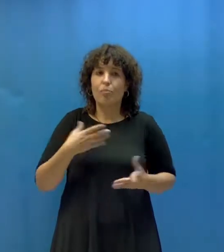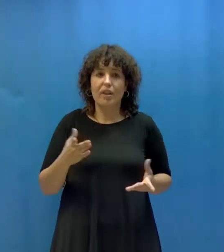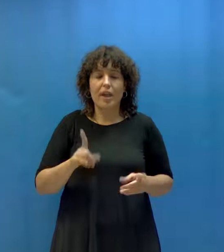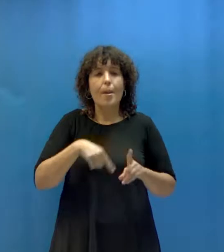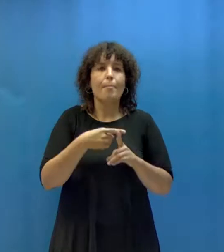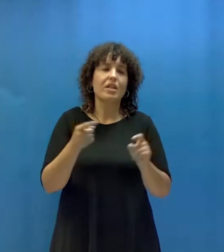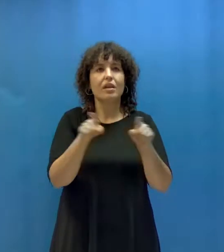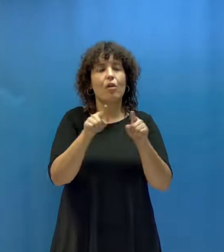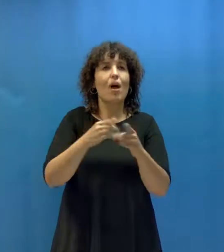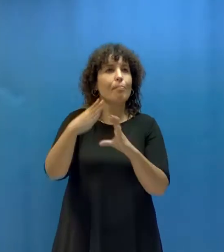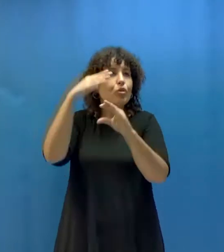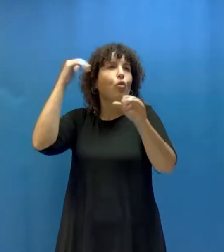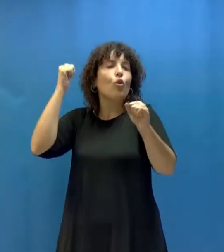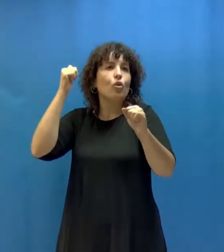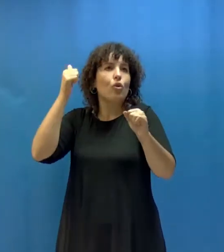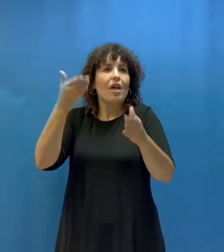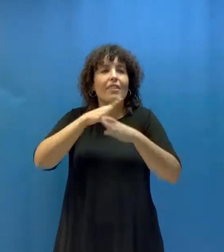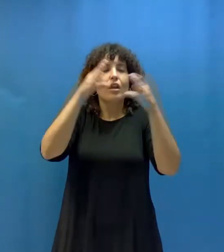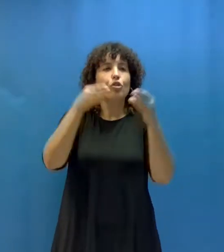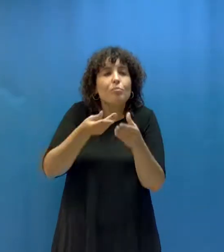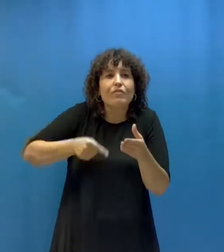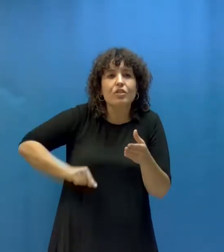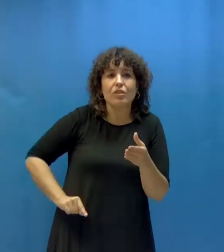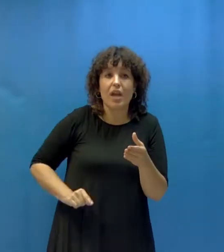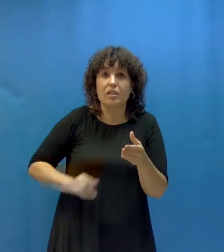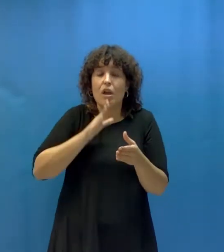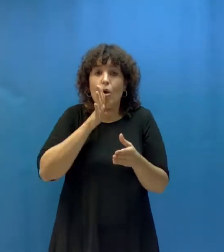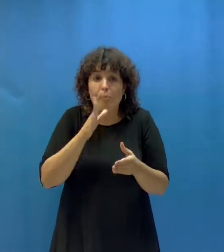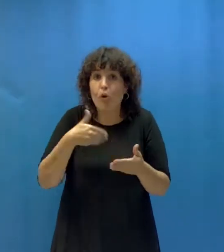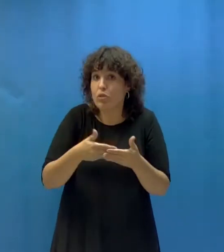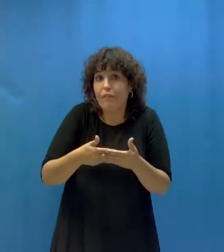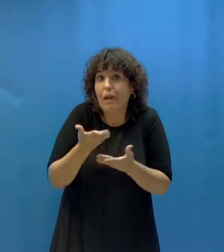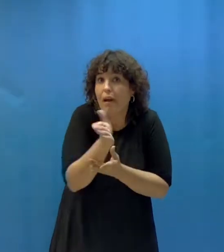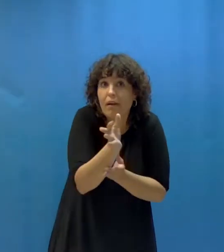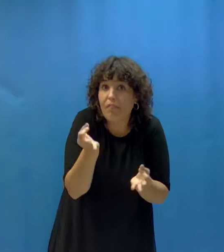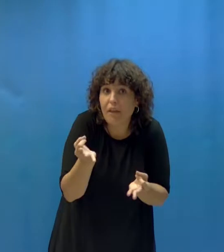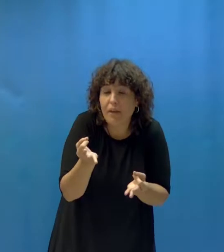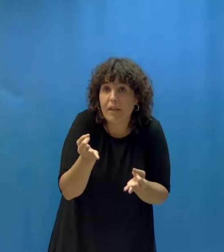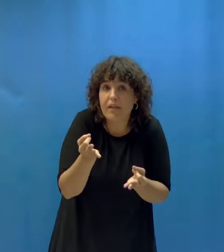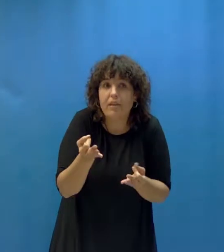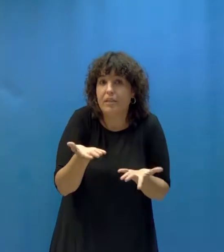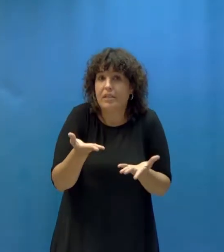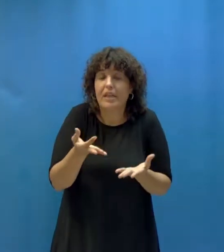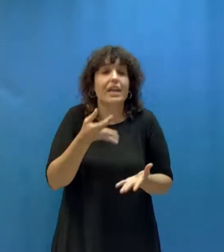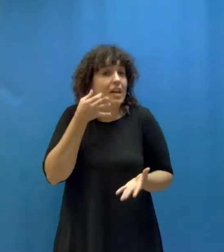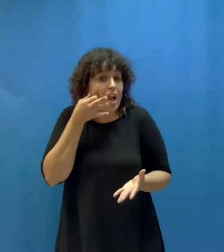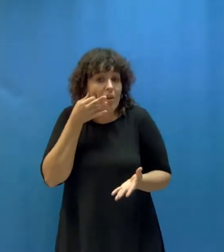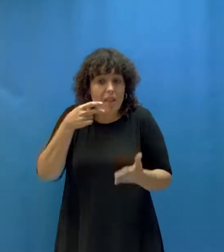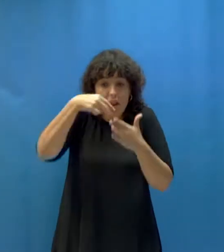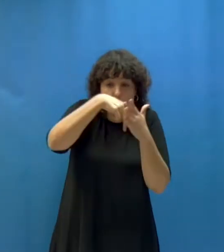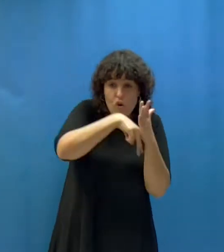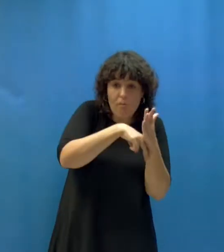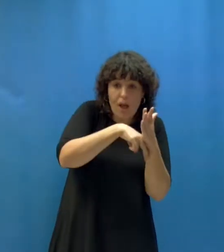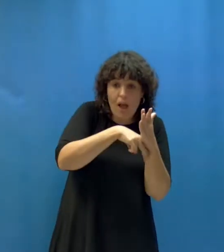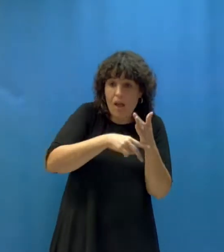a estos colectivos profesionales al tener que solicitarlo con justificaciones que no se concretan en la norma de qué tipo